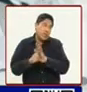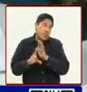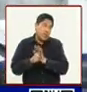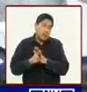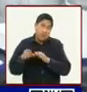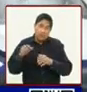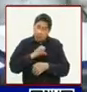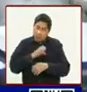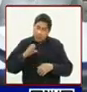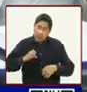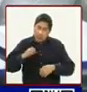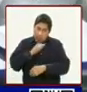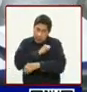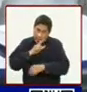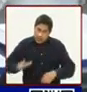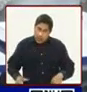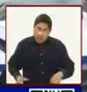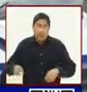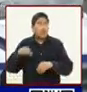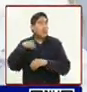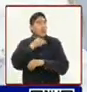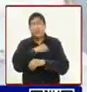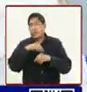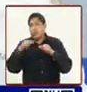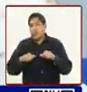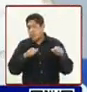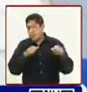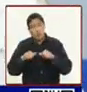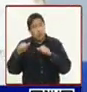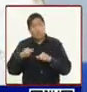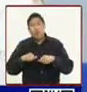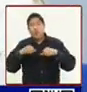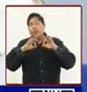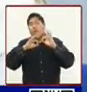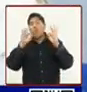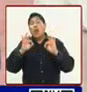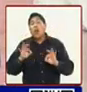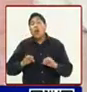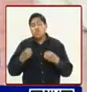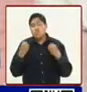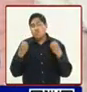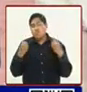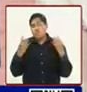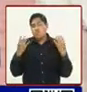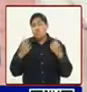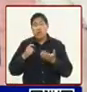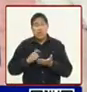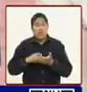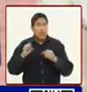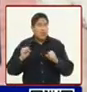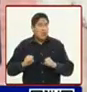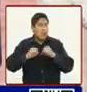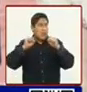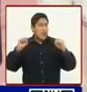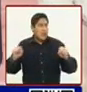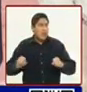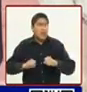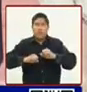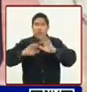el Consejo Municipal, vamos a actuar de una forma masiva. A partir de este sábado y